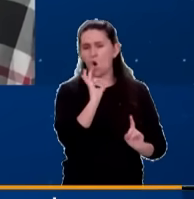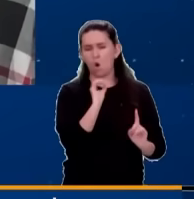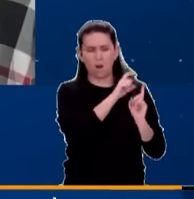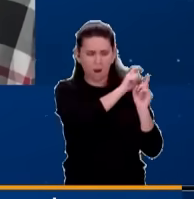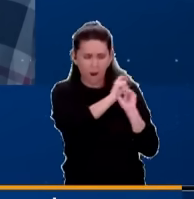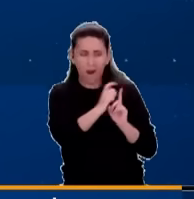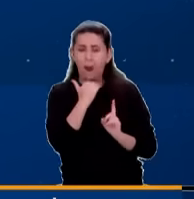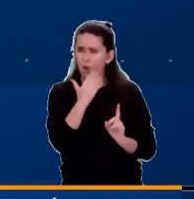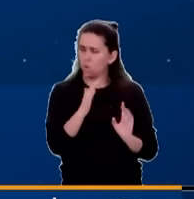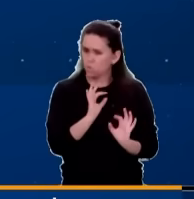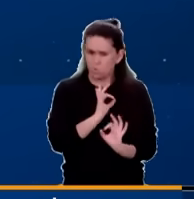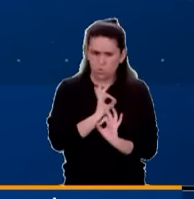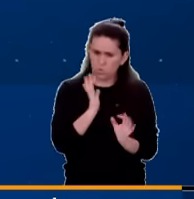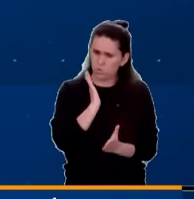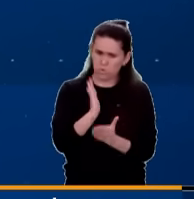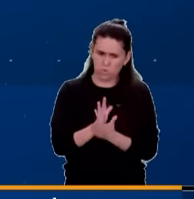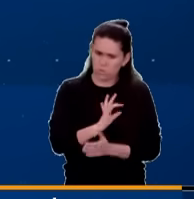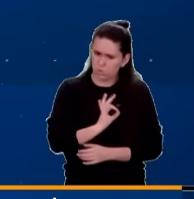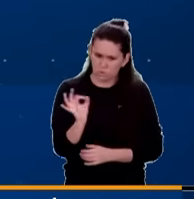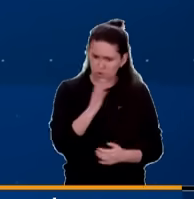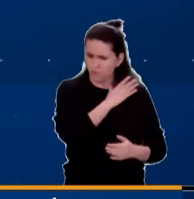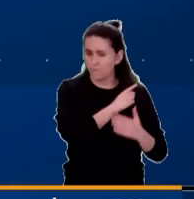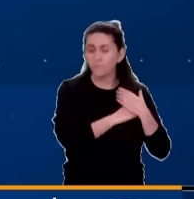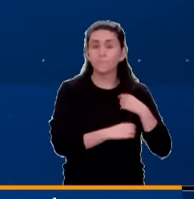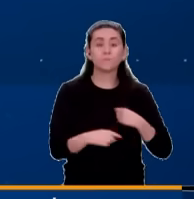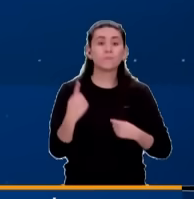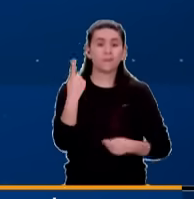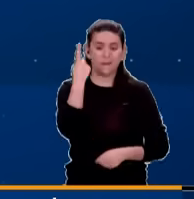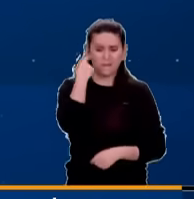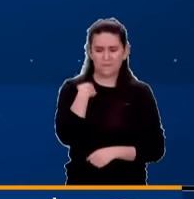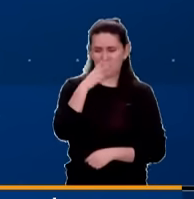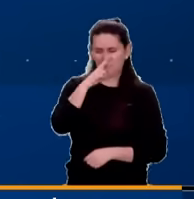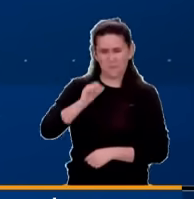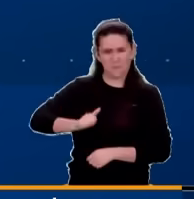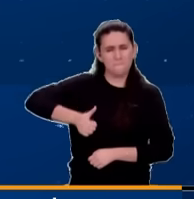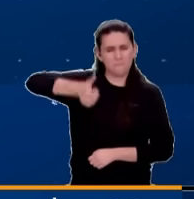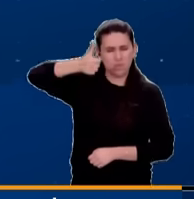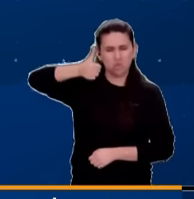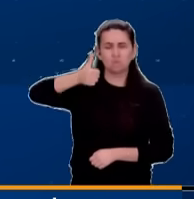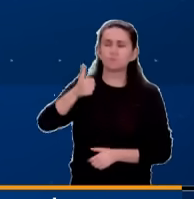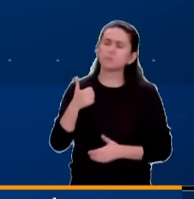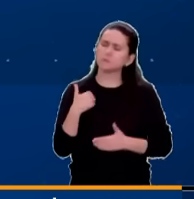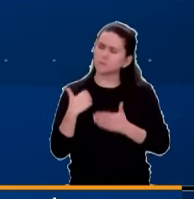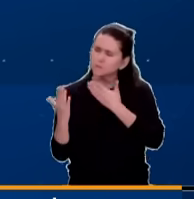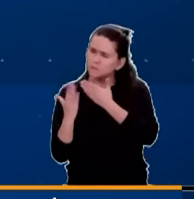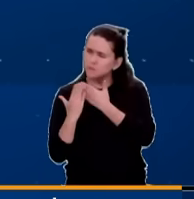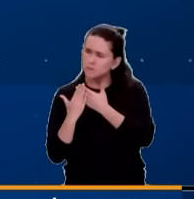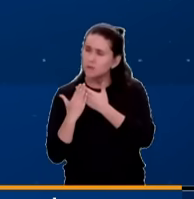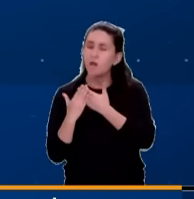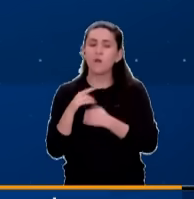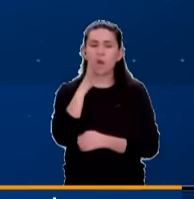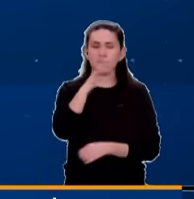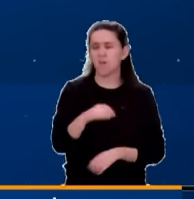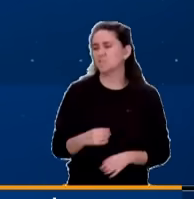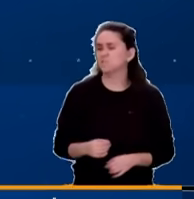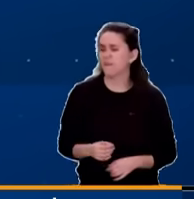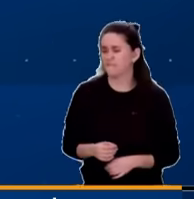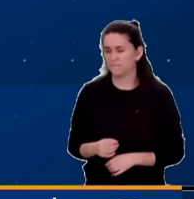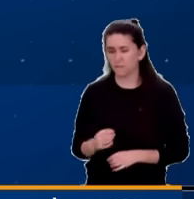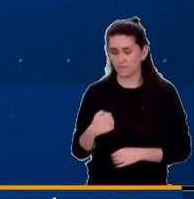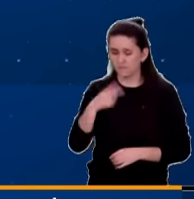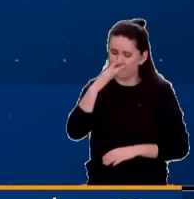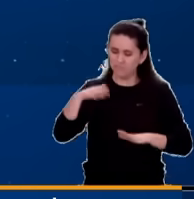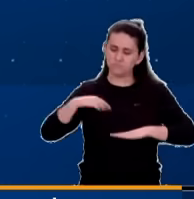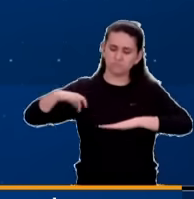nada. Incluso hasta el momento ayer que mi hija mayor me comentó que él sí las morboseaba, que cuando ellas